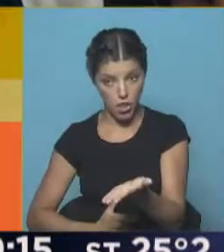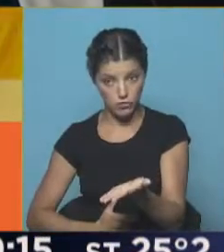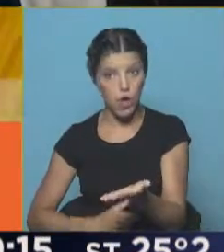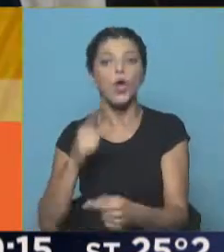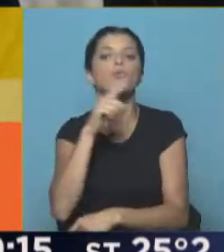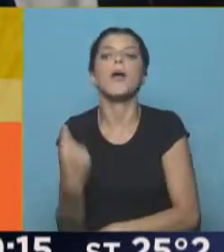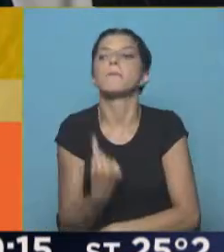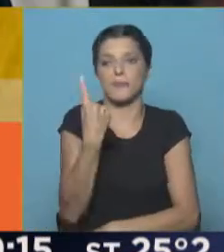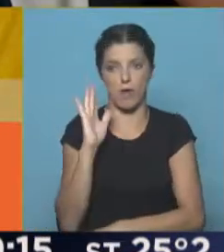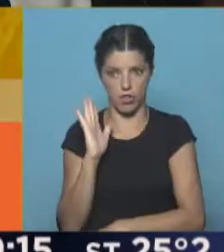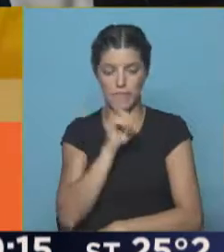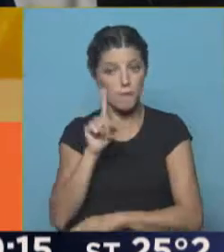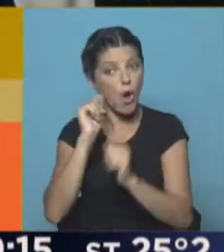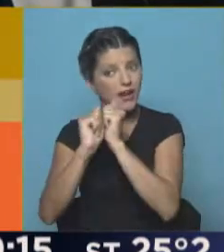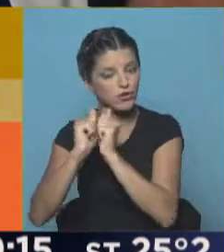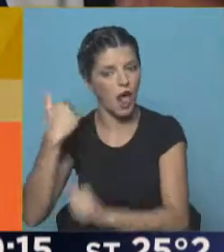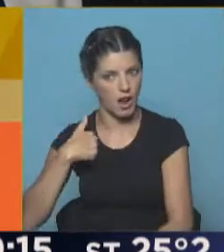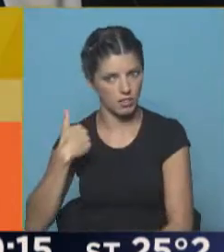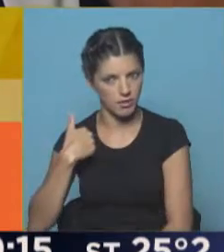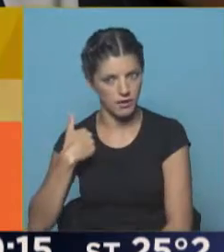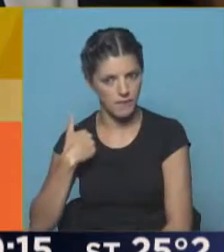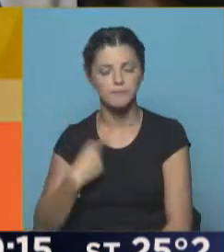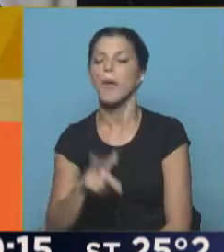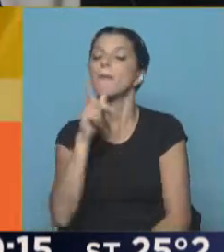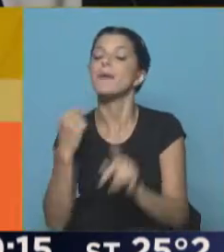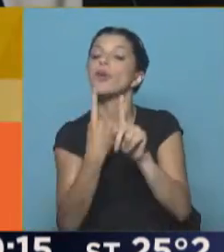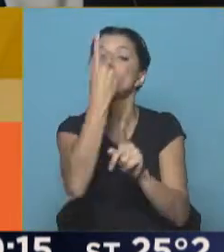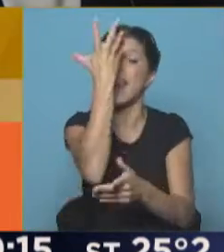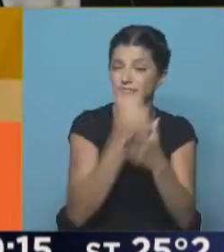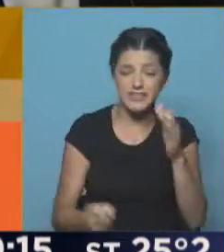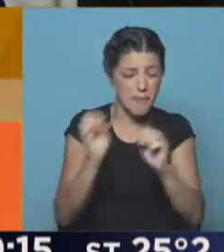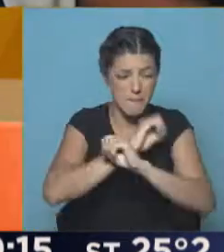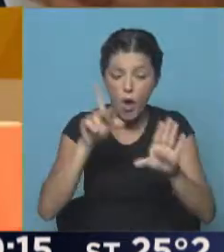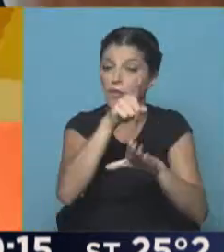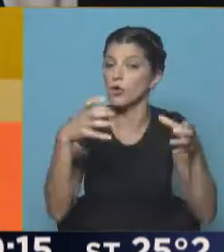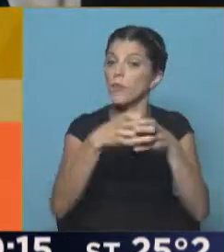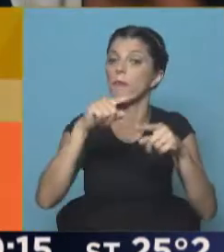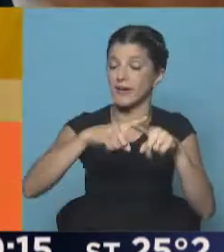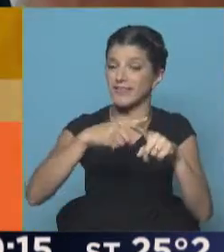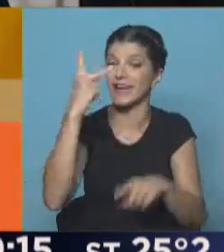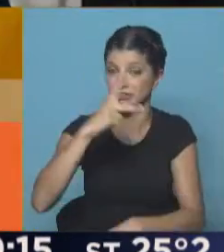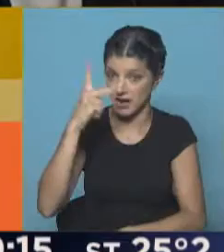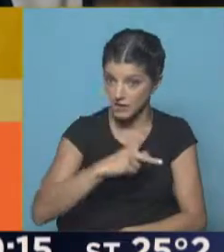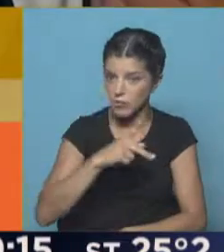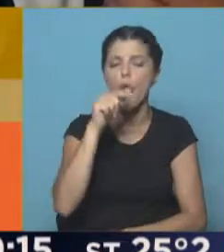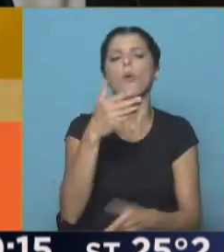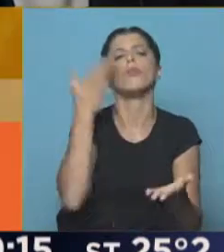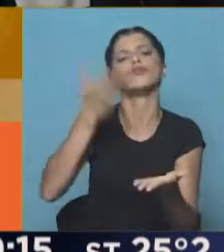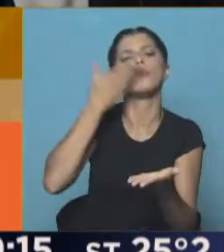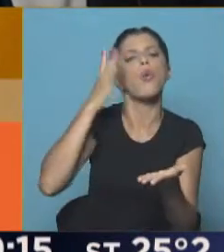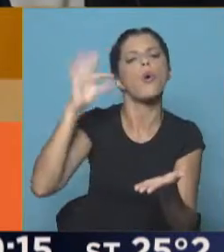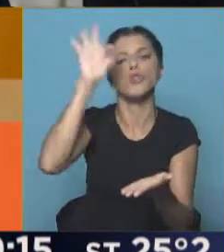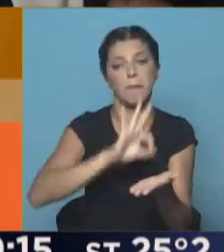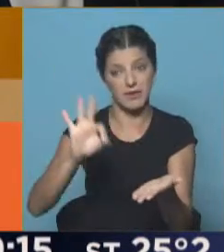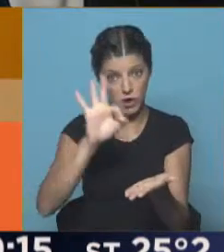de la Argentina. Y creo que uno de los errores más gruesos del kirchnerismo, la constitución de su relato y de su